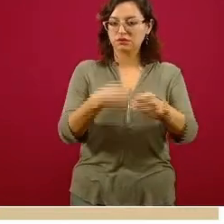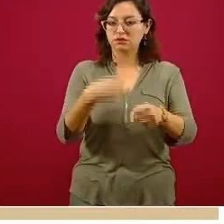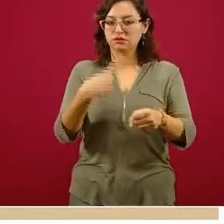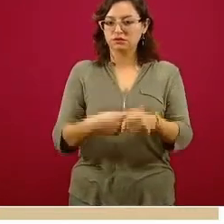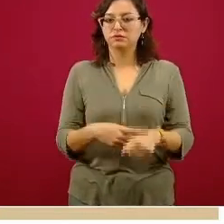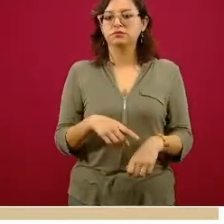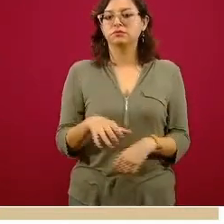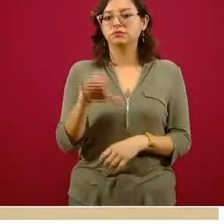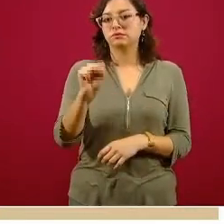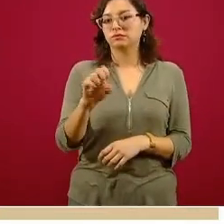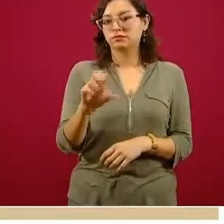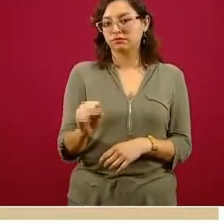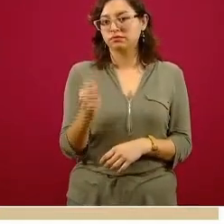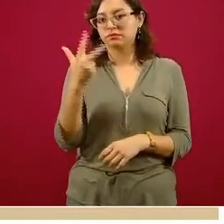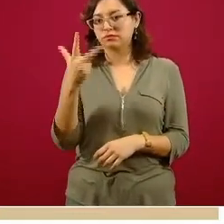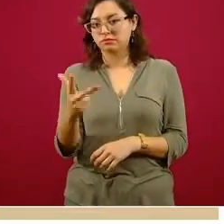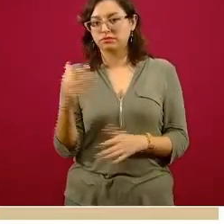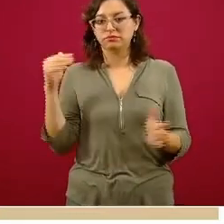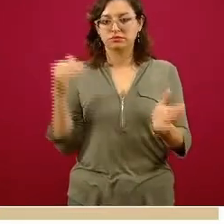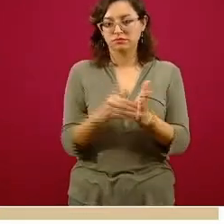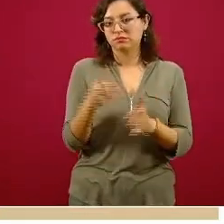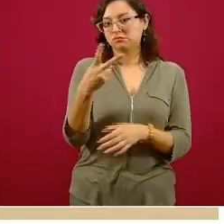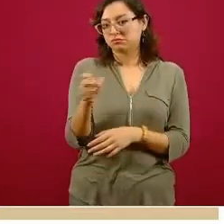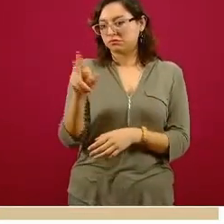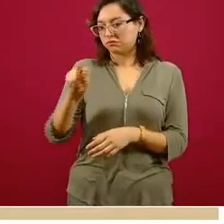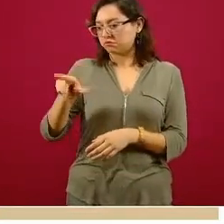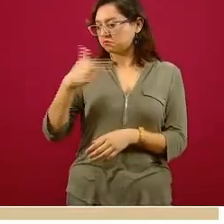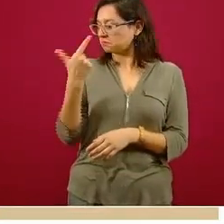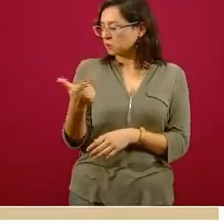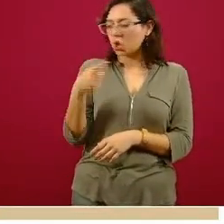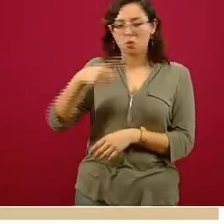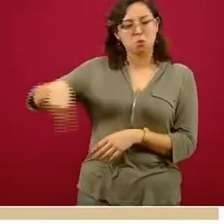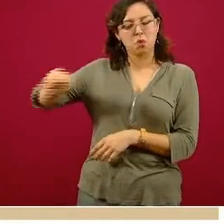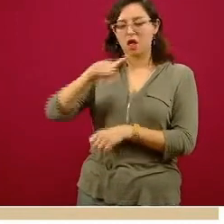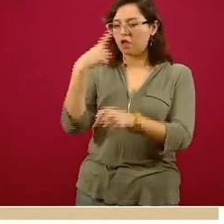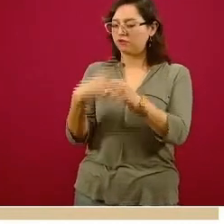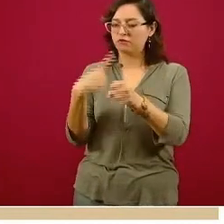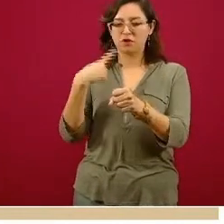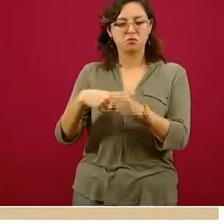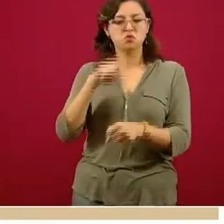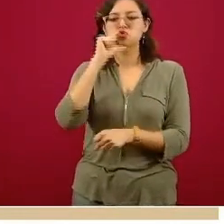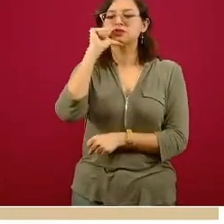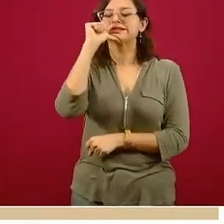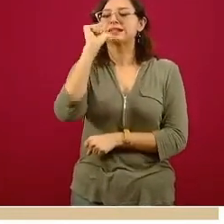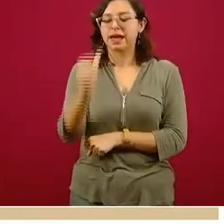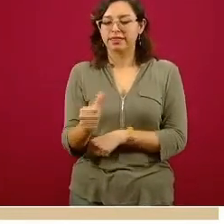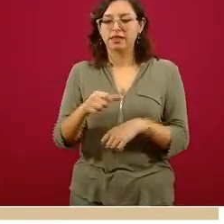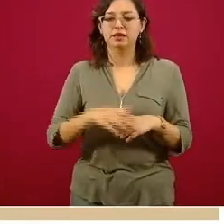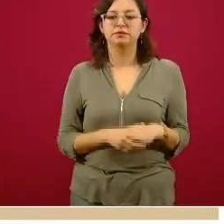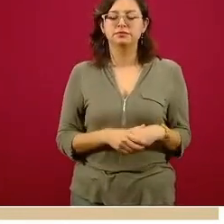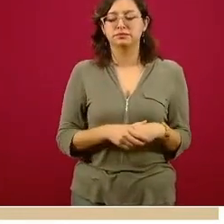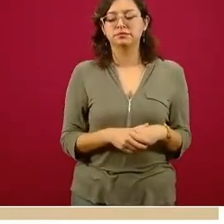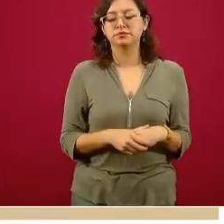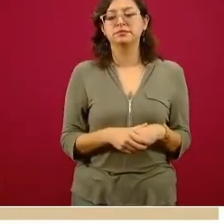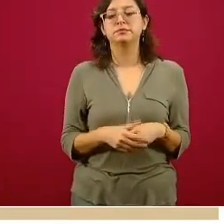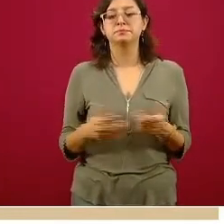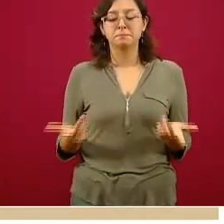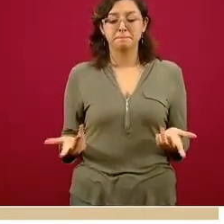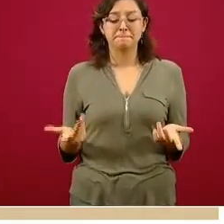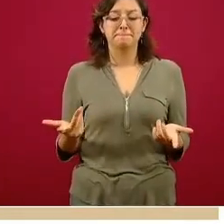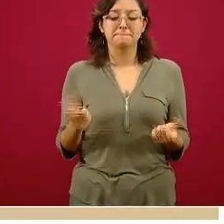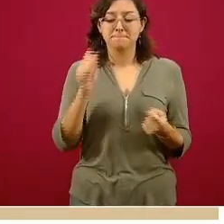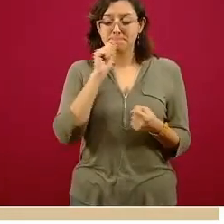68.287 profesionales de la salud salieron negativos cuando se les hizo la prueba confirmatoria, y tenemos dentro del grupo que